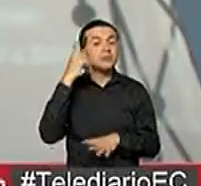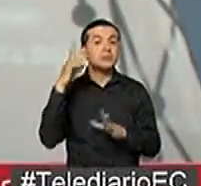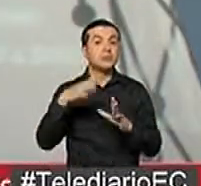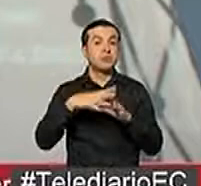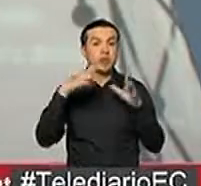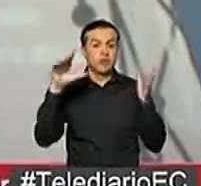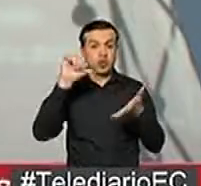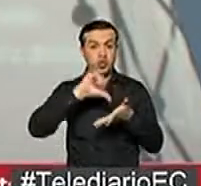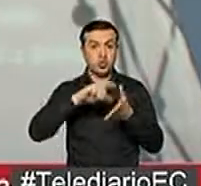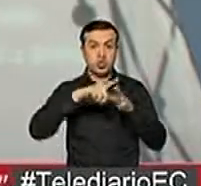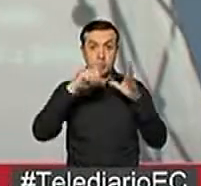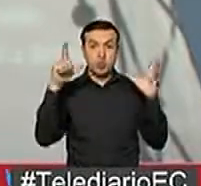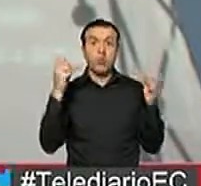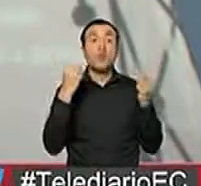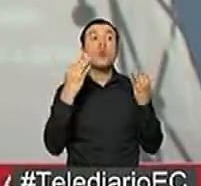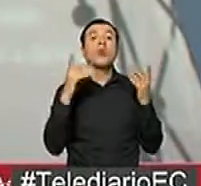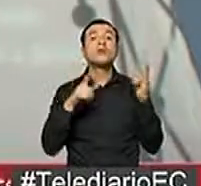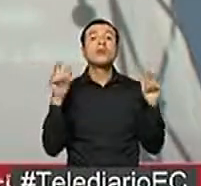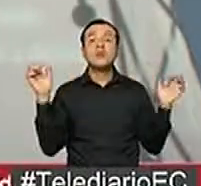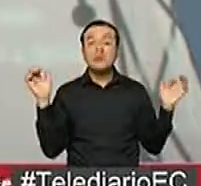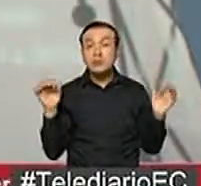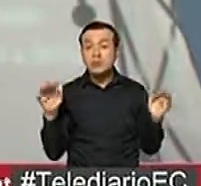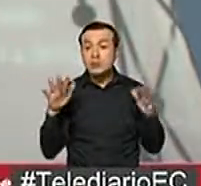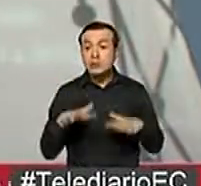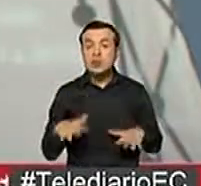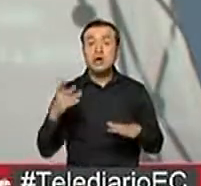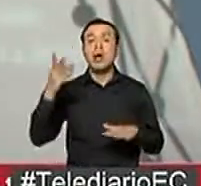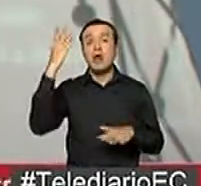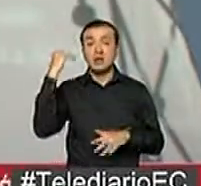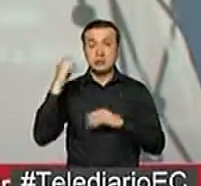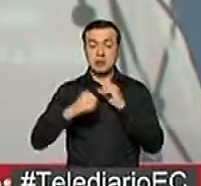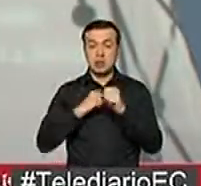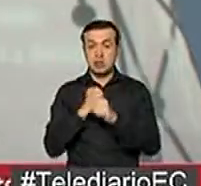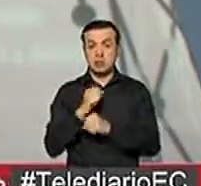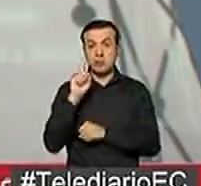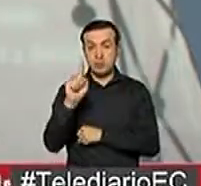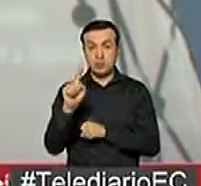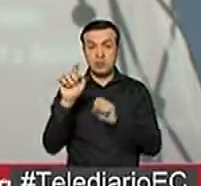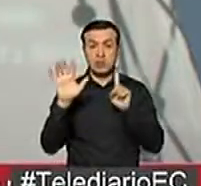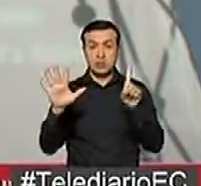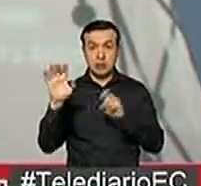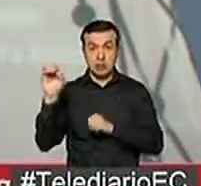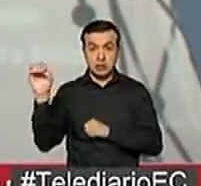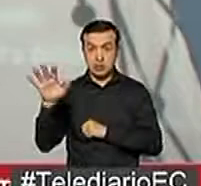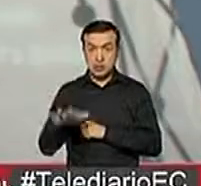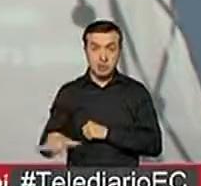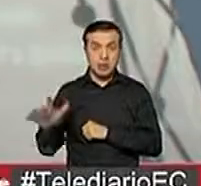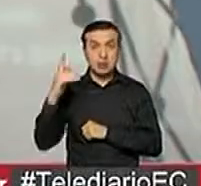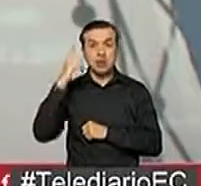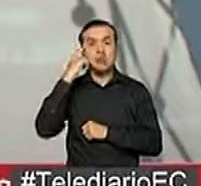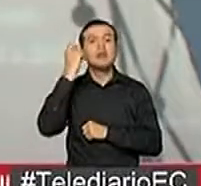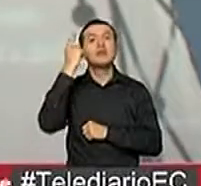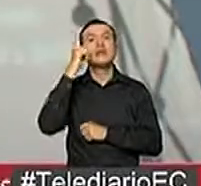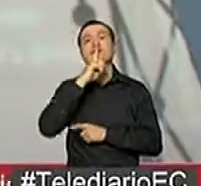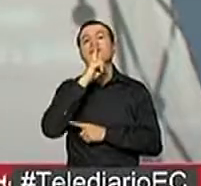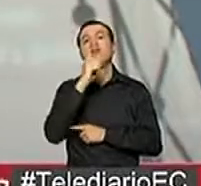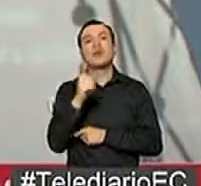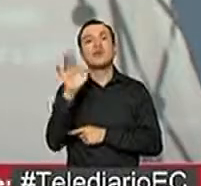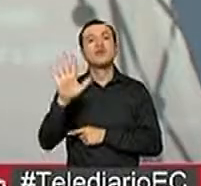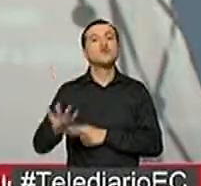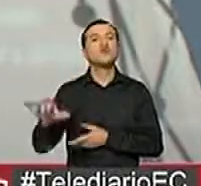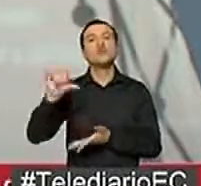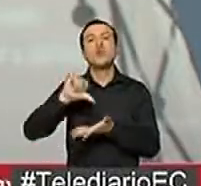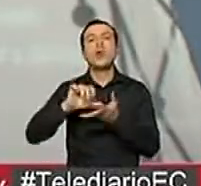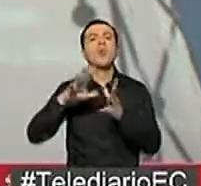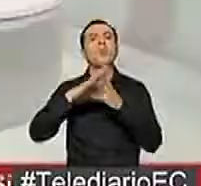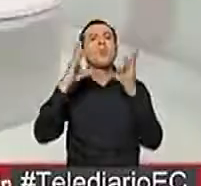tamaño de la ciudad y el número de población de ese siglo XVII, de ese 1600, te vas a dar cuenta que la ciudad estaba llena